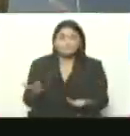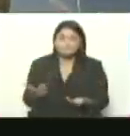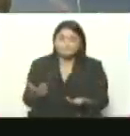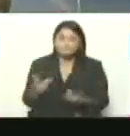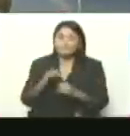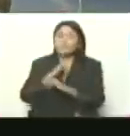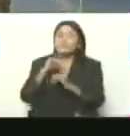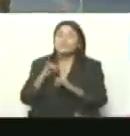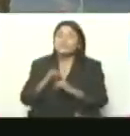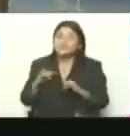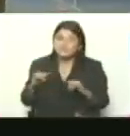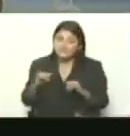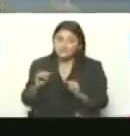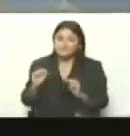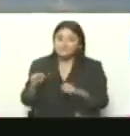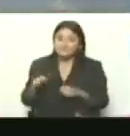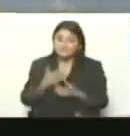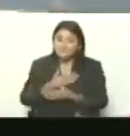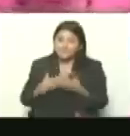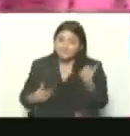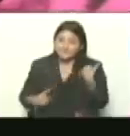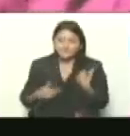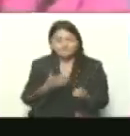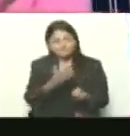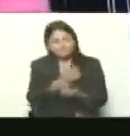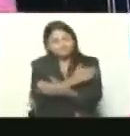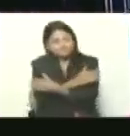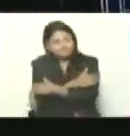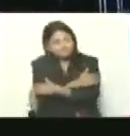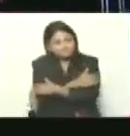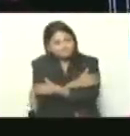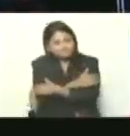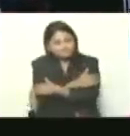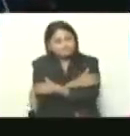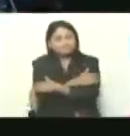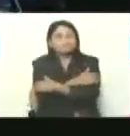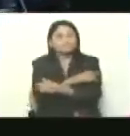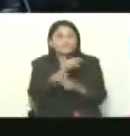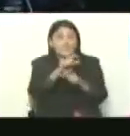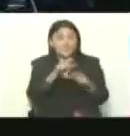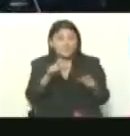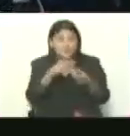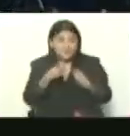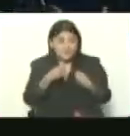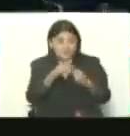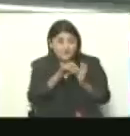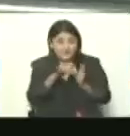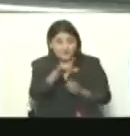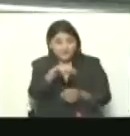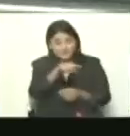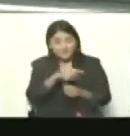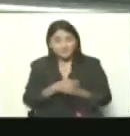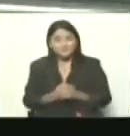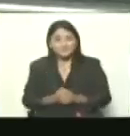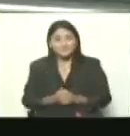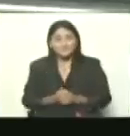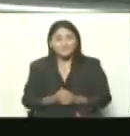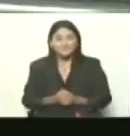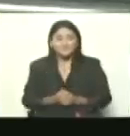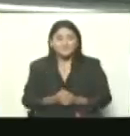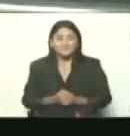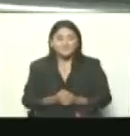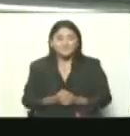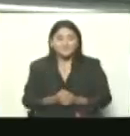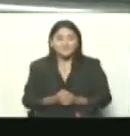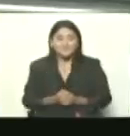de felicidad posible, presidente. Para que le lleves un abrazo a la gente de por allá, chica. Ah, vamos a